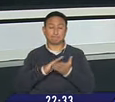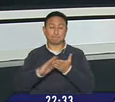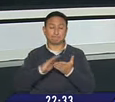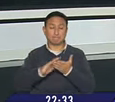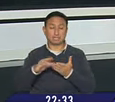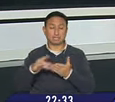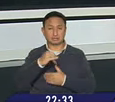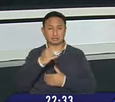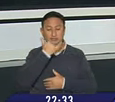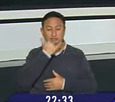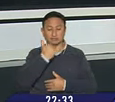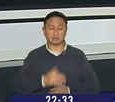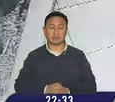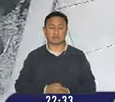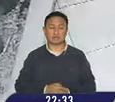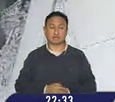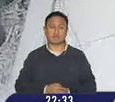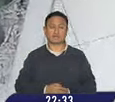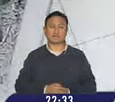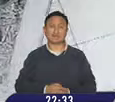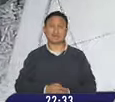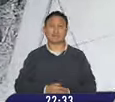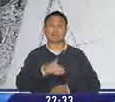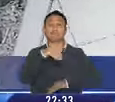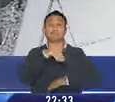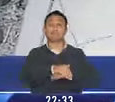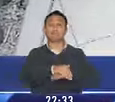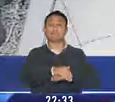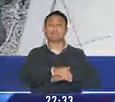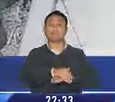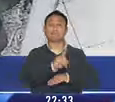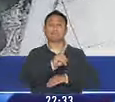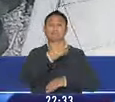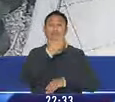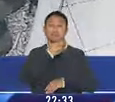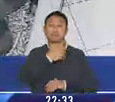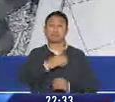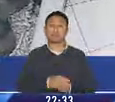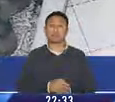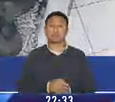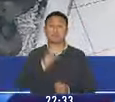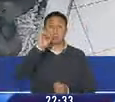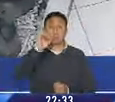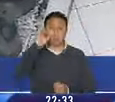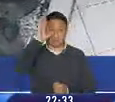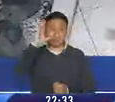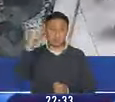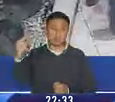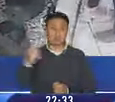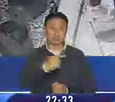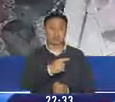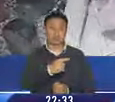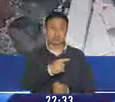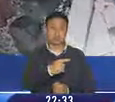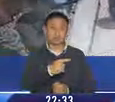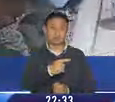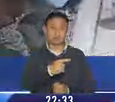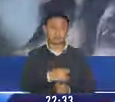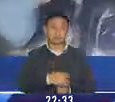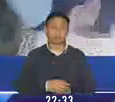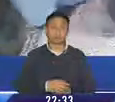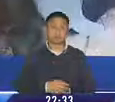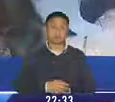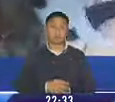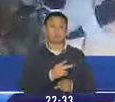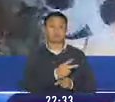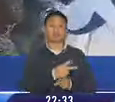por lo sucedido. La tarde y noche del 1 de agosto se viralizó un video en redes sociales donde se observa al